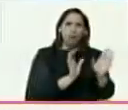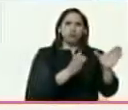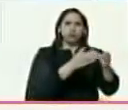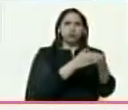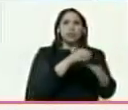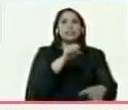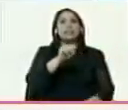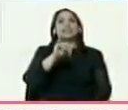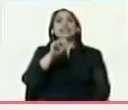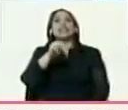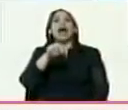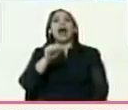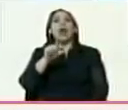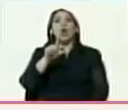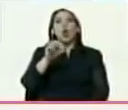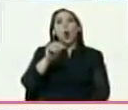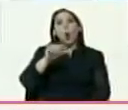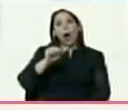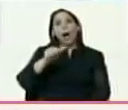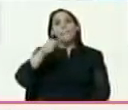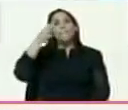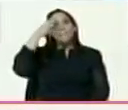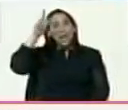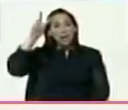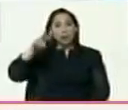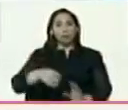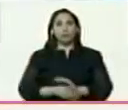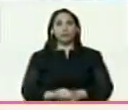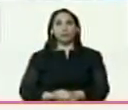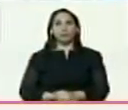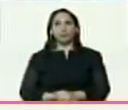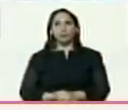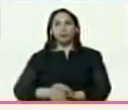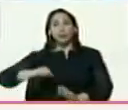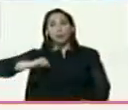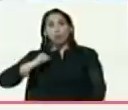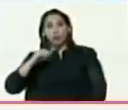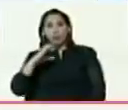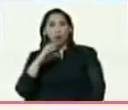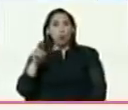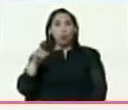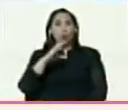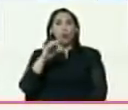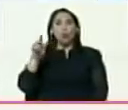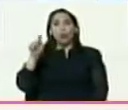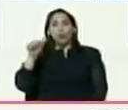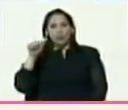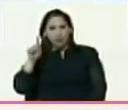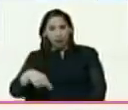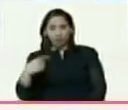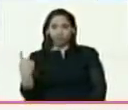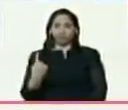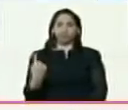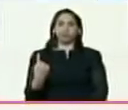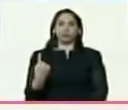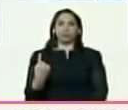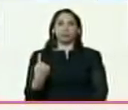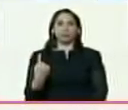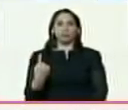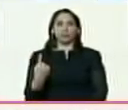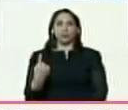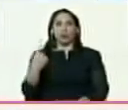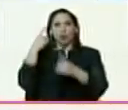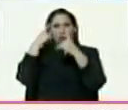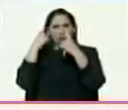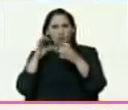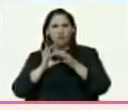mexicano la policía de cúcuta nada más y nada menos confirmó